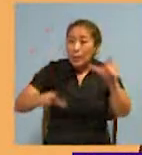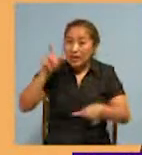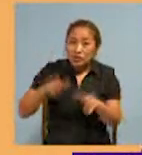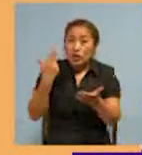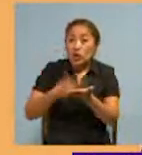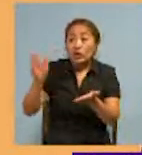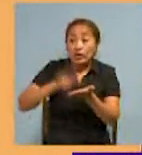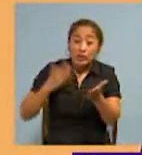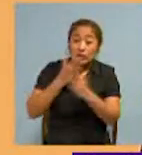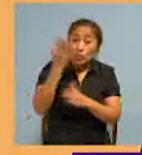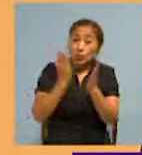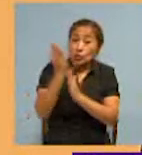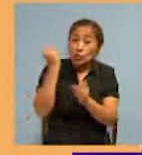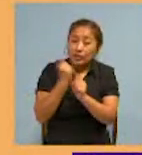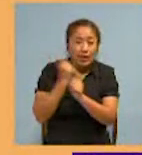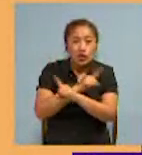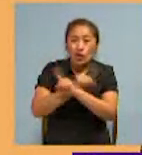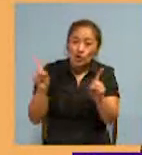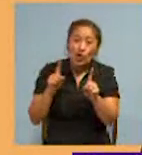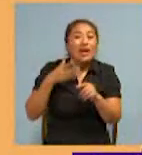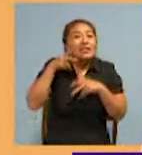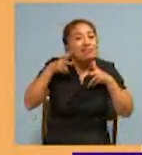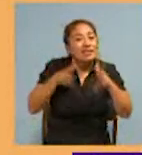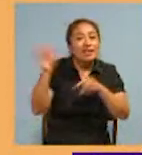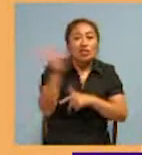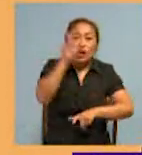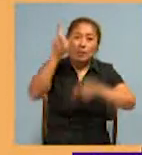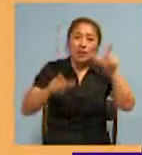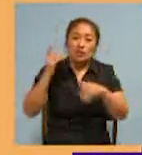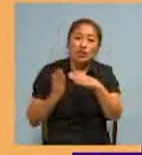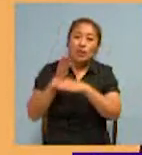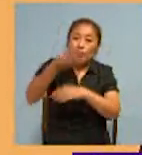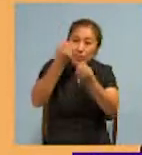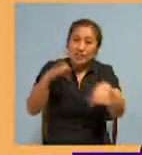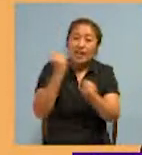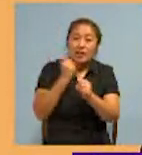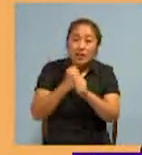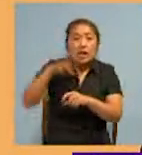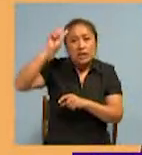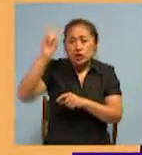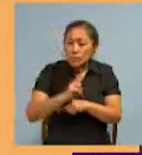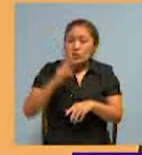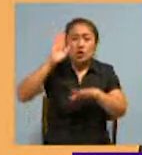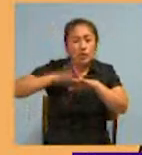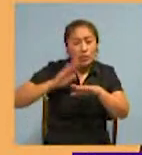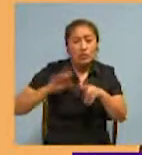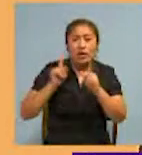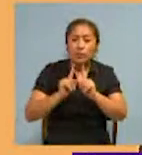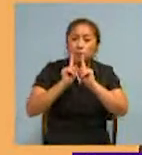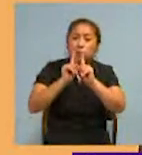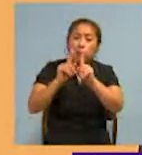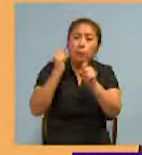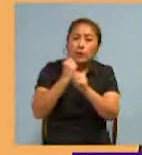renovaron pero quiero darle la tranquilidad aquellos que han ingresado a vialidad y que realmente vienen cumpliendo en el sostenimiento de su